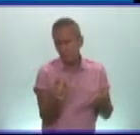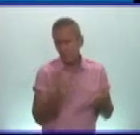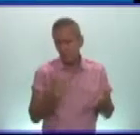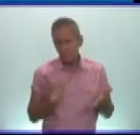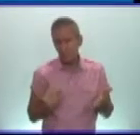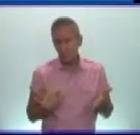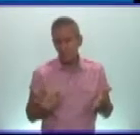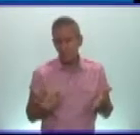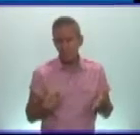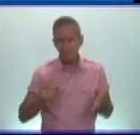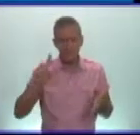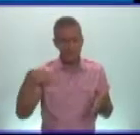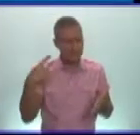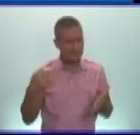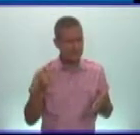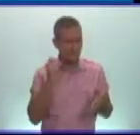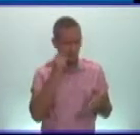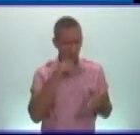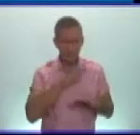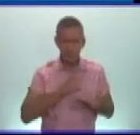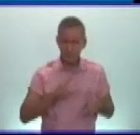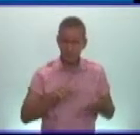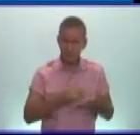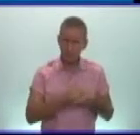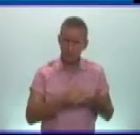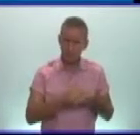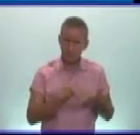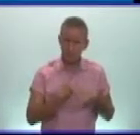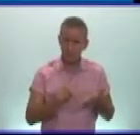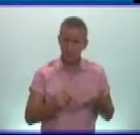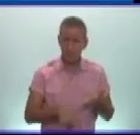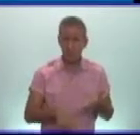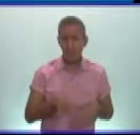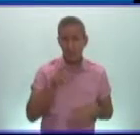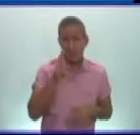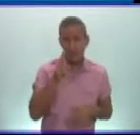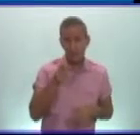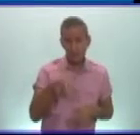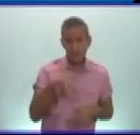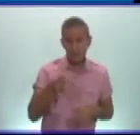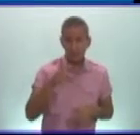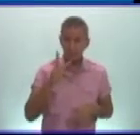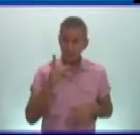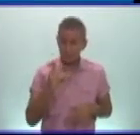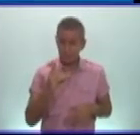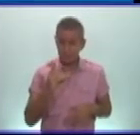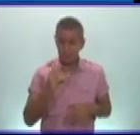después de terminada y firmada. A eso es a lo que le llamamos postdata.